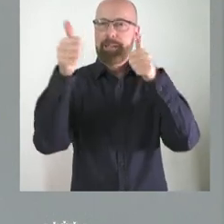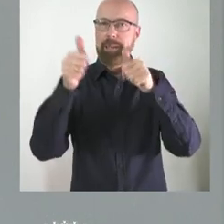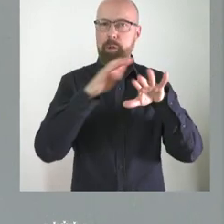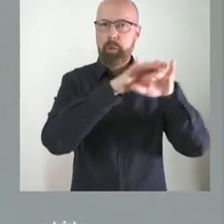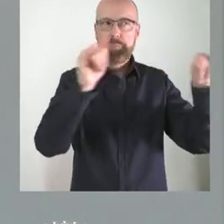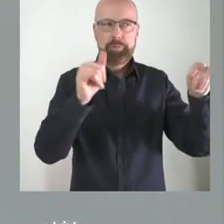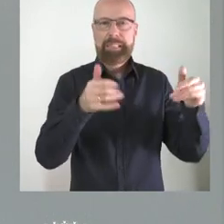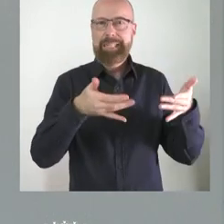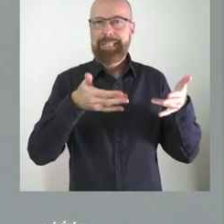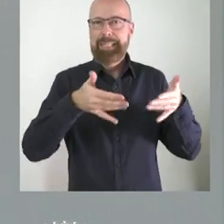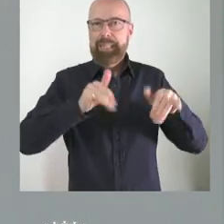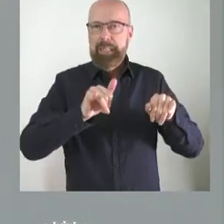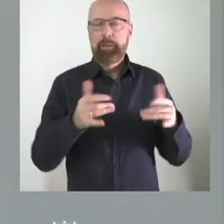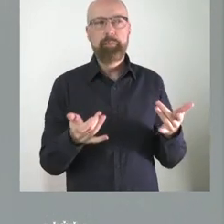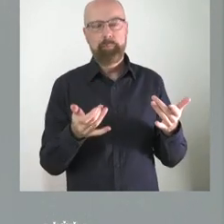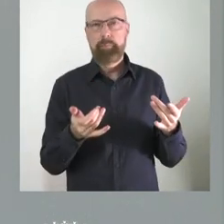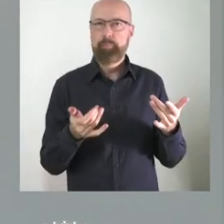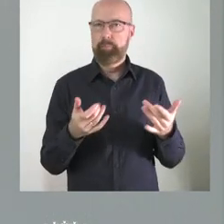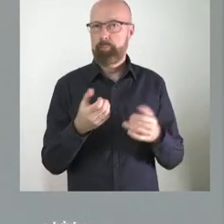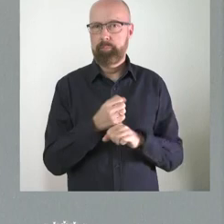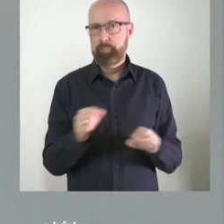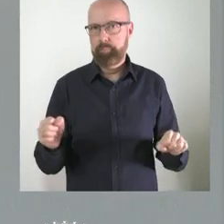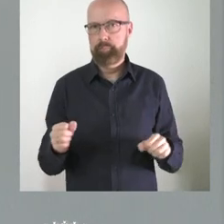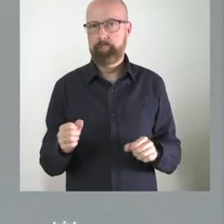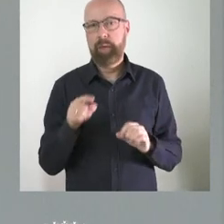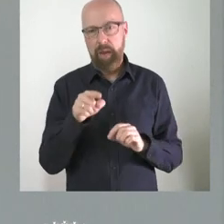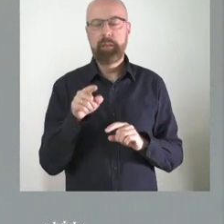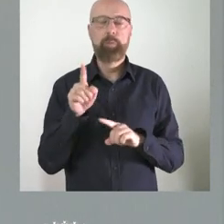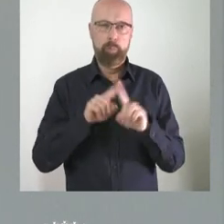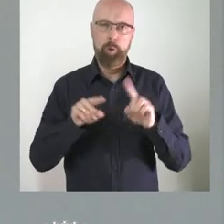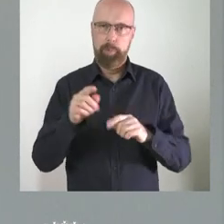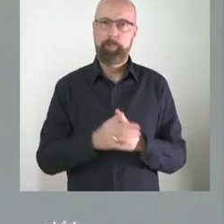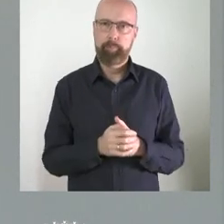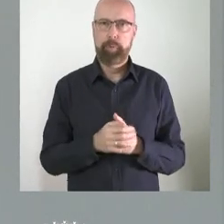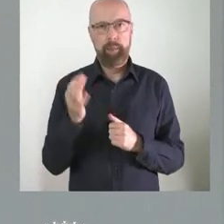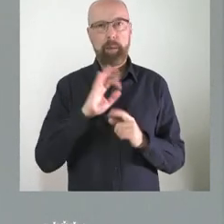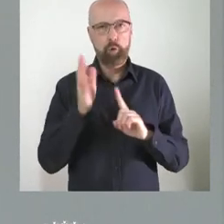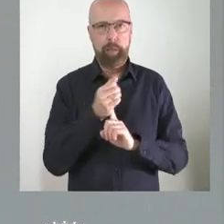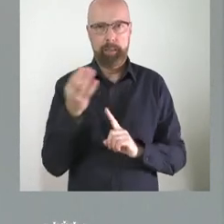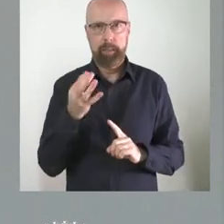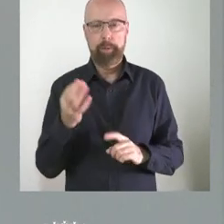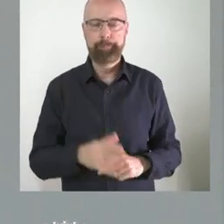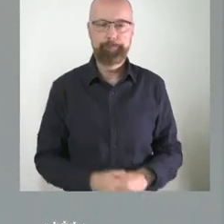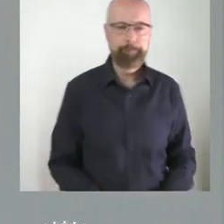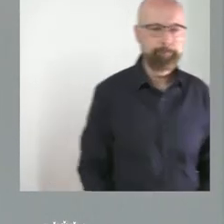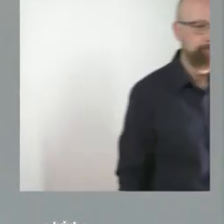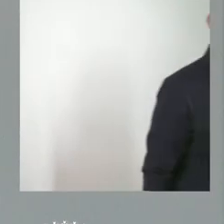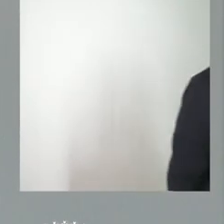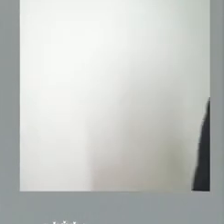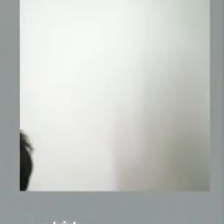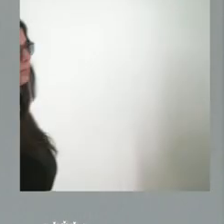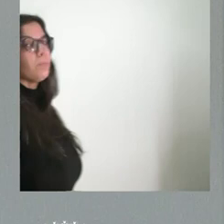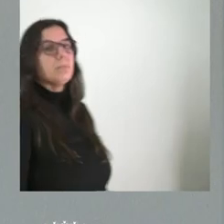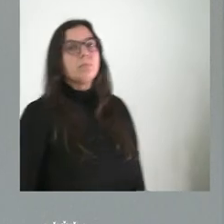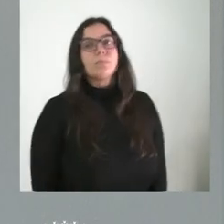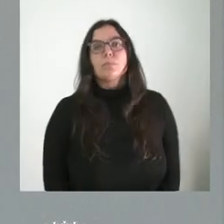convalidado esa titulación ese es un elemento que debiéramos corregir por tanto el problema cuando